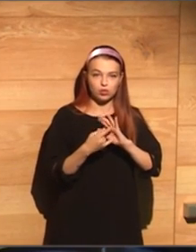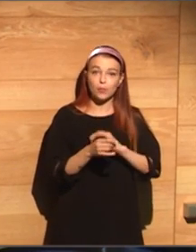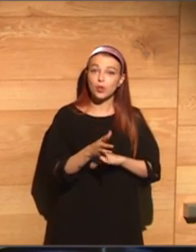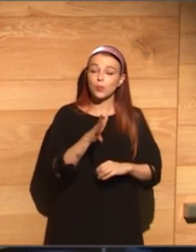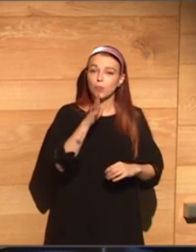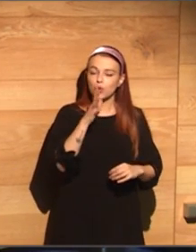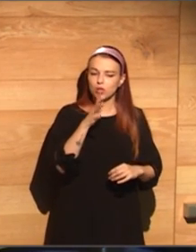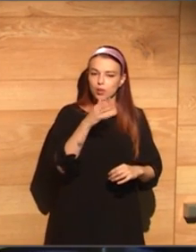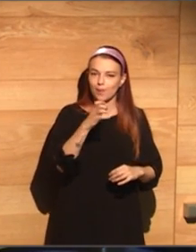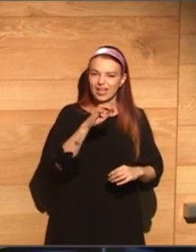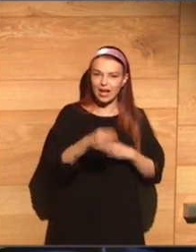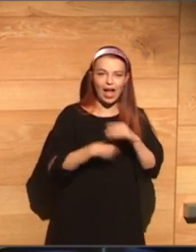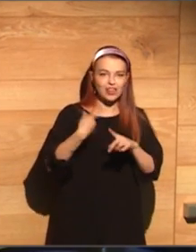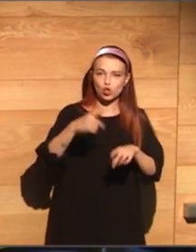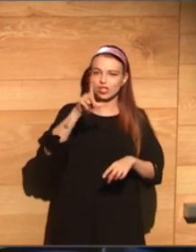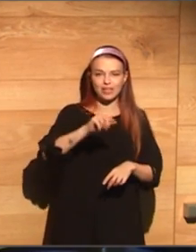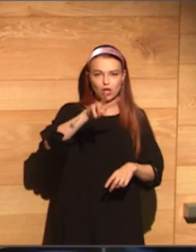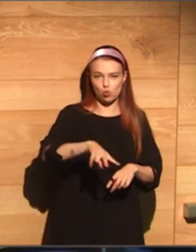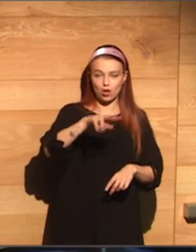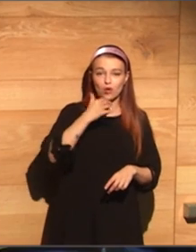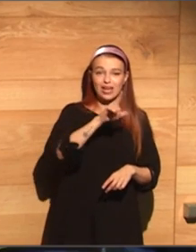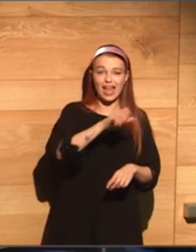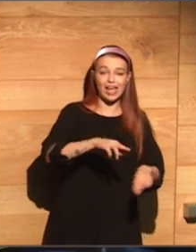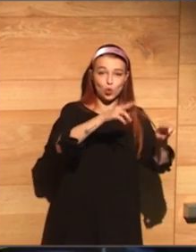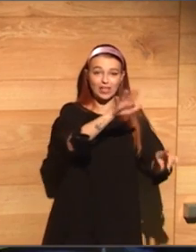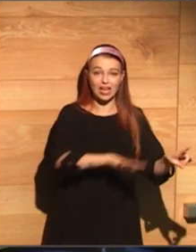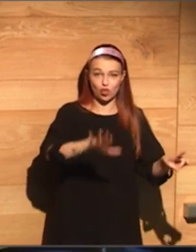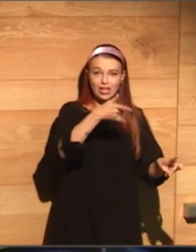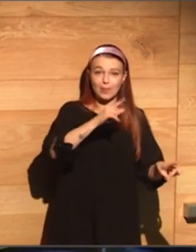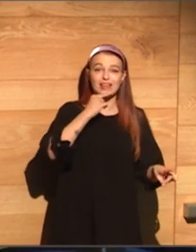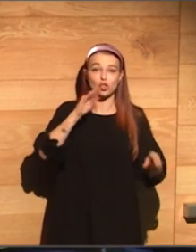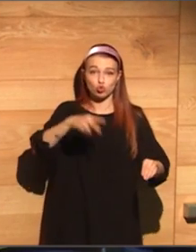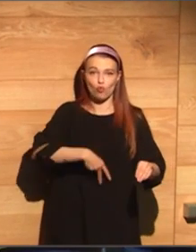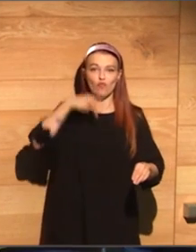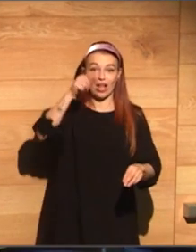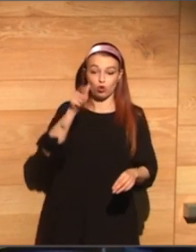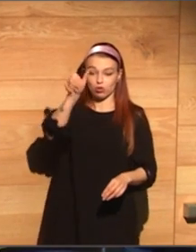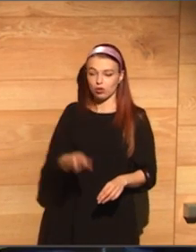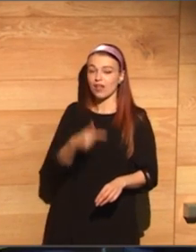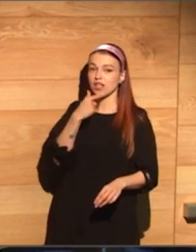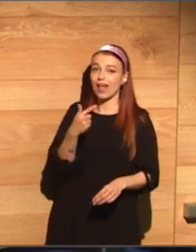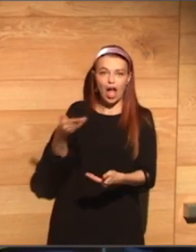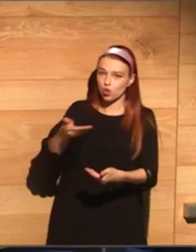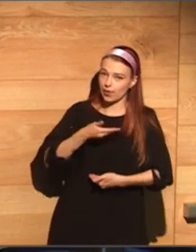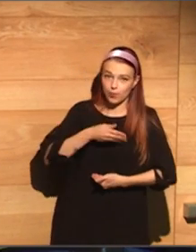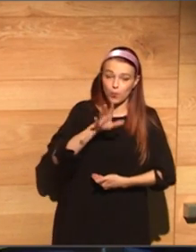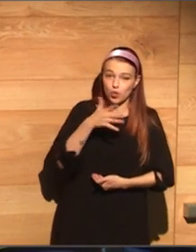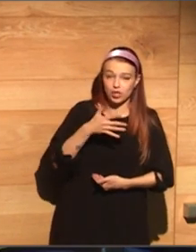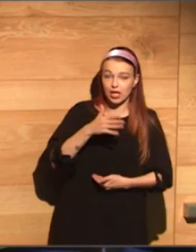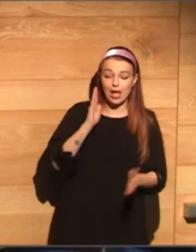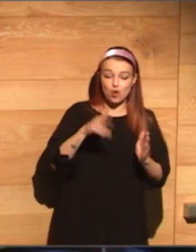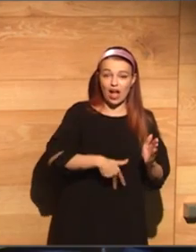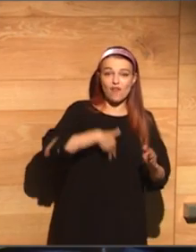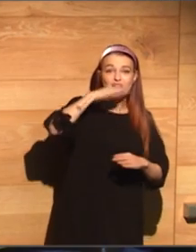él nunca es barato. Del mismo modo que en la escopeta nacional, incluso a Francis Franco le dice ayúdame todo lo que puedas porque voy a hablar muy mal del franquismo,